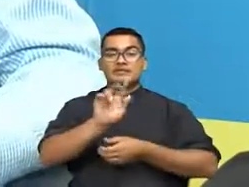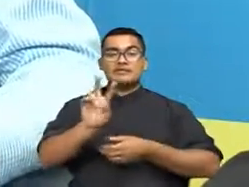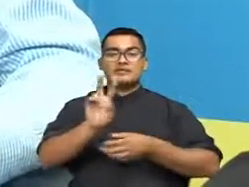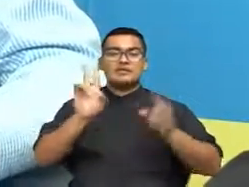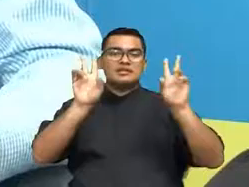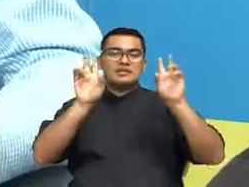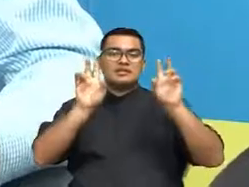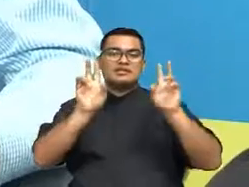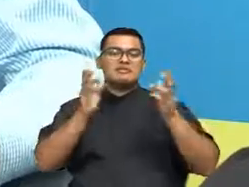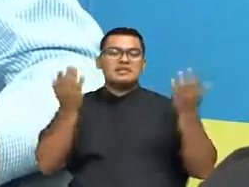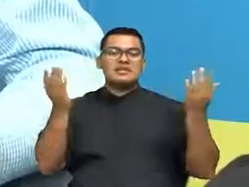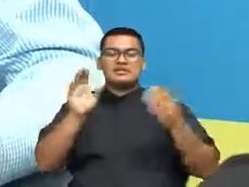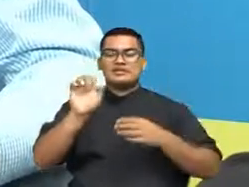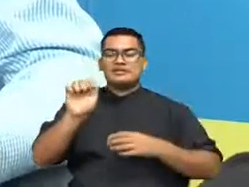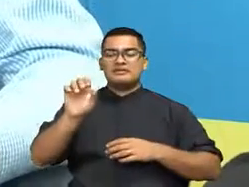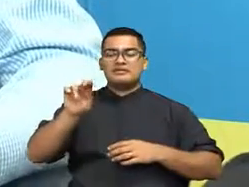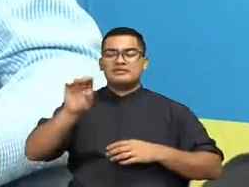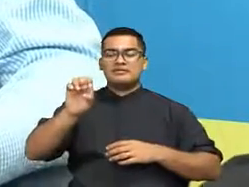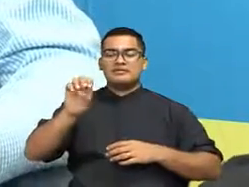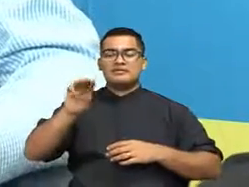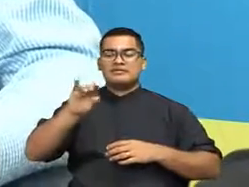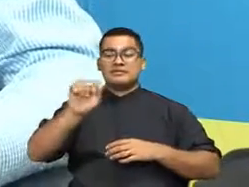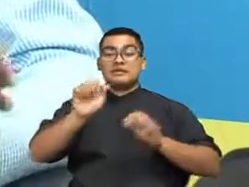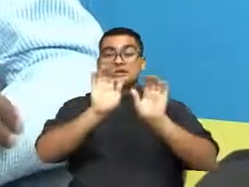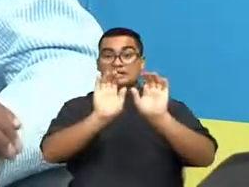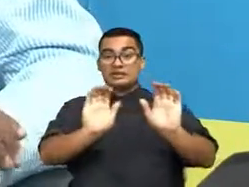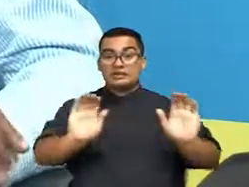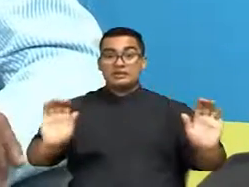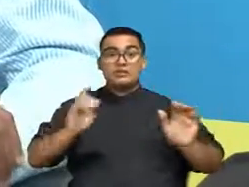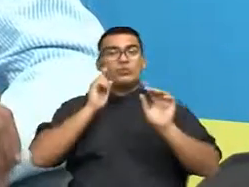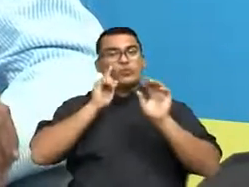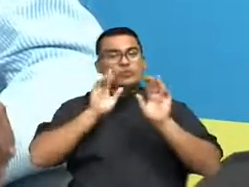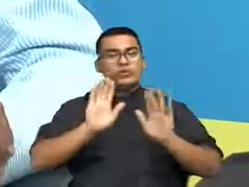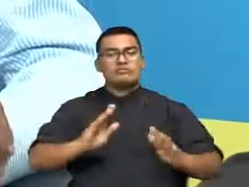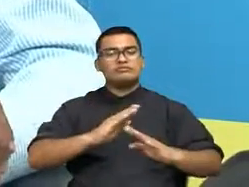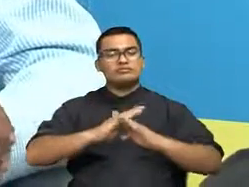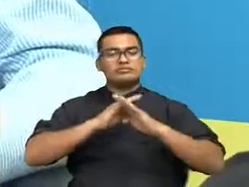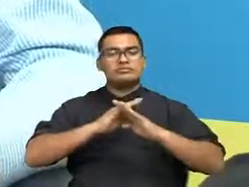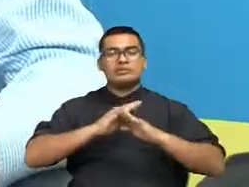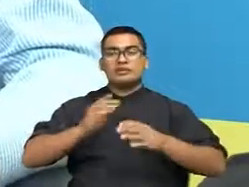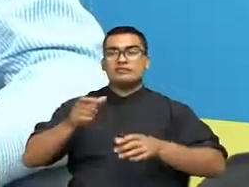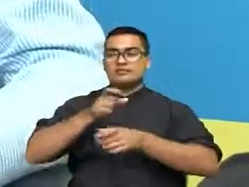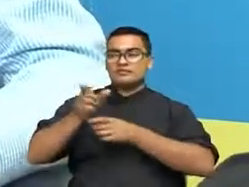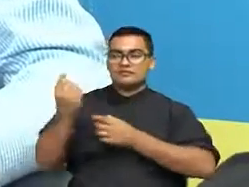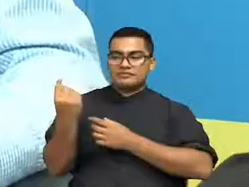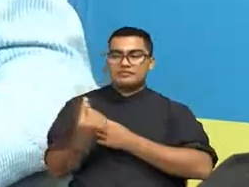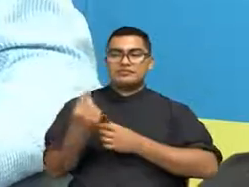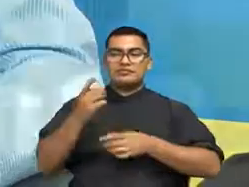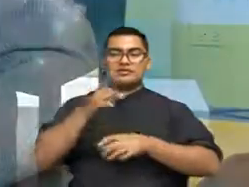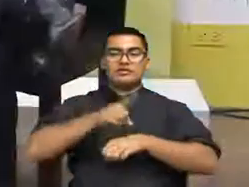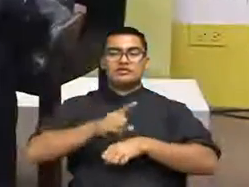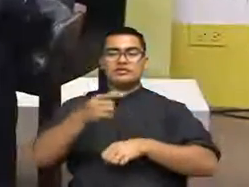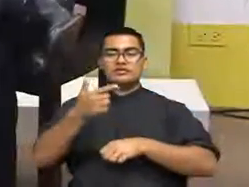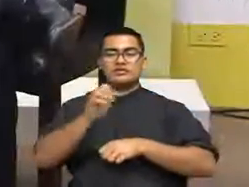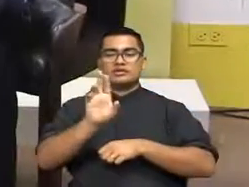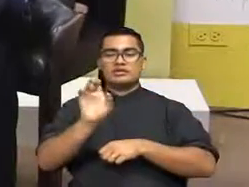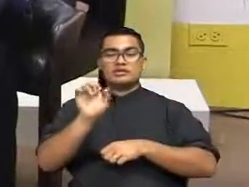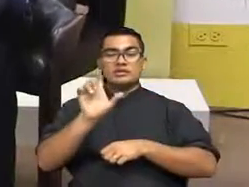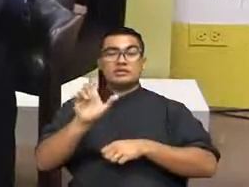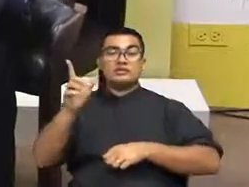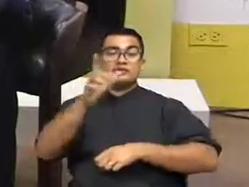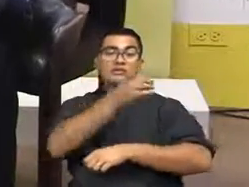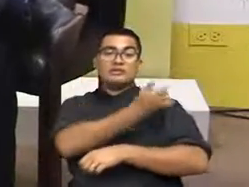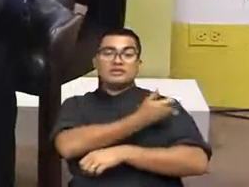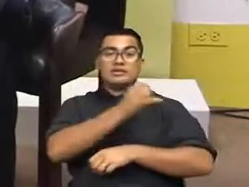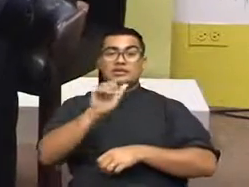de la prevención de la anemia en la niñez. Tenemos al doctor Gerald Vázquez, quien es pediatra del Hospital Alemán Nicaragüense.